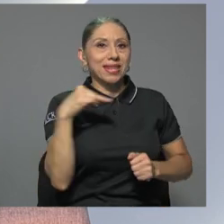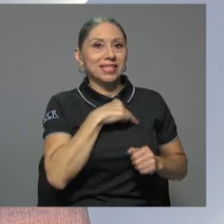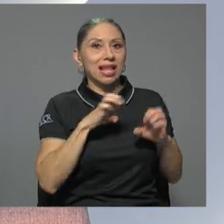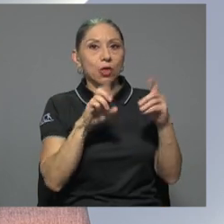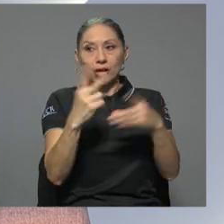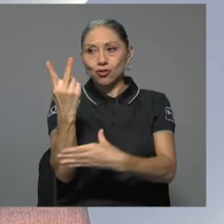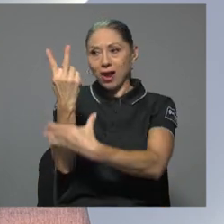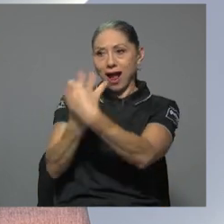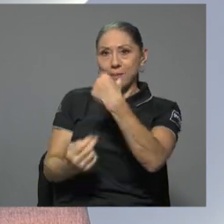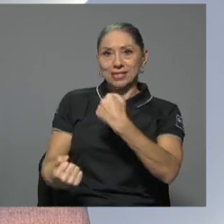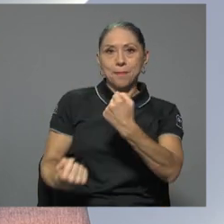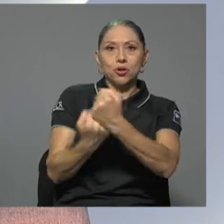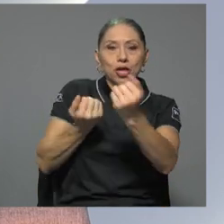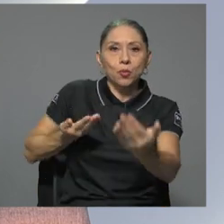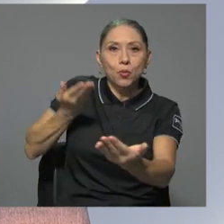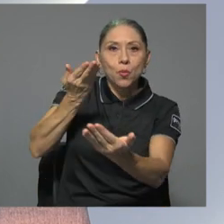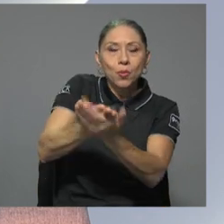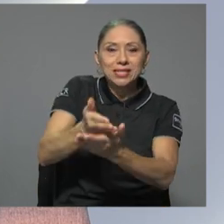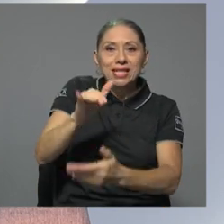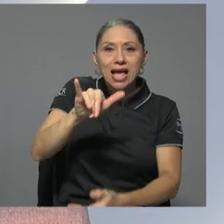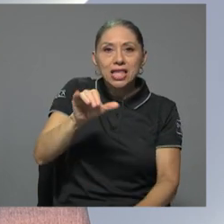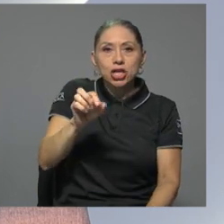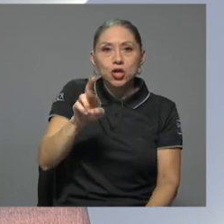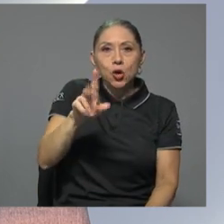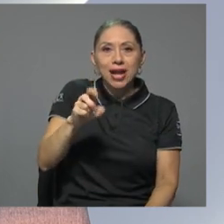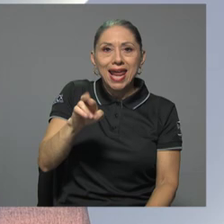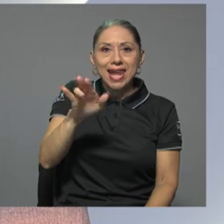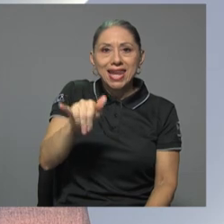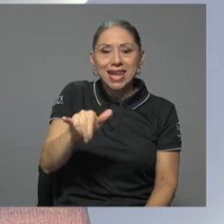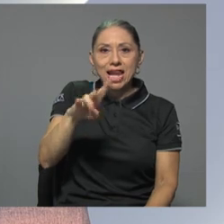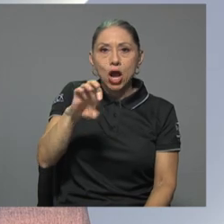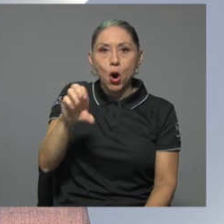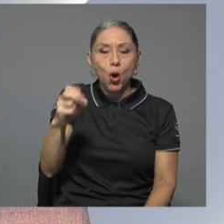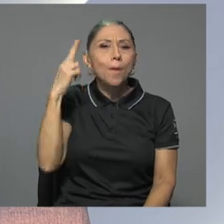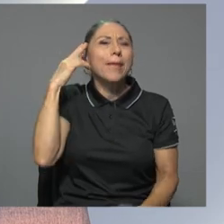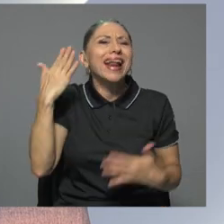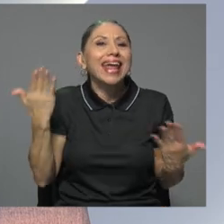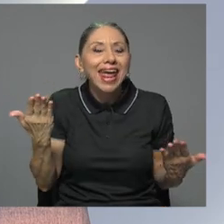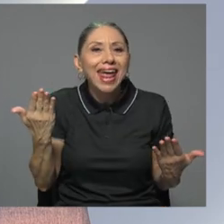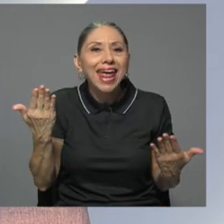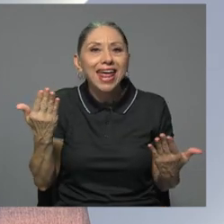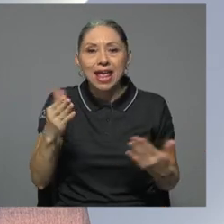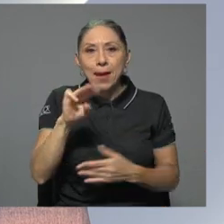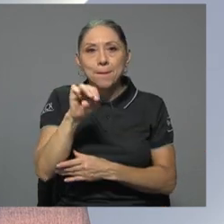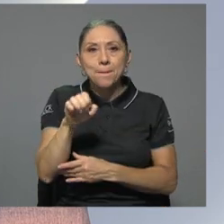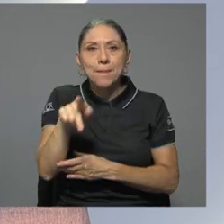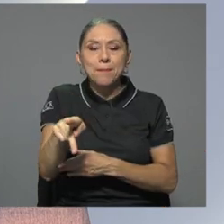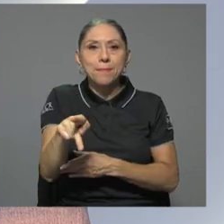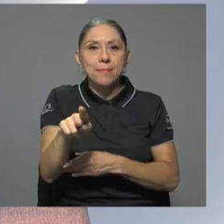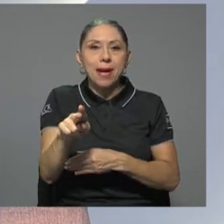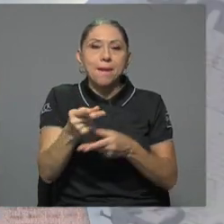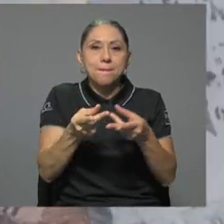la propuesta de julen y león para que sea el mep quien maneja los recursos de fonatel